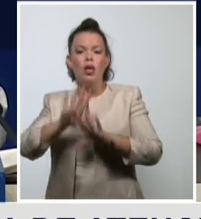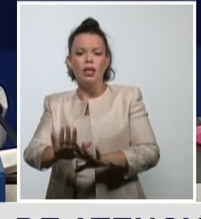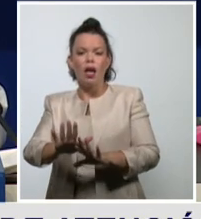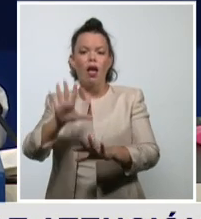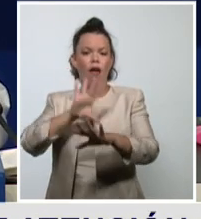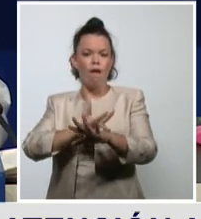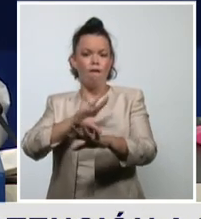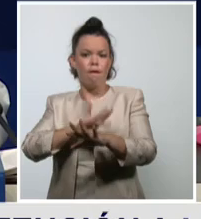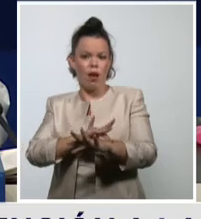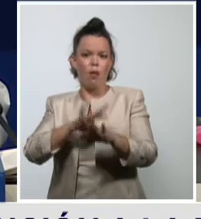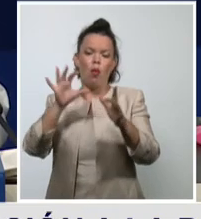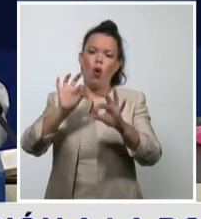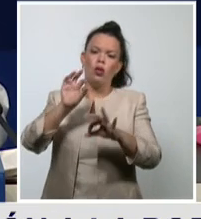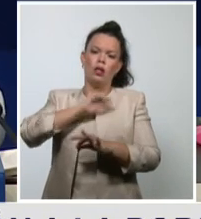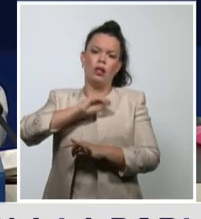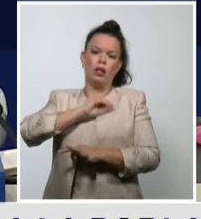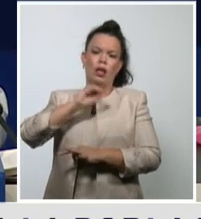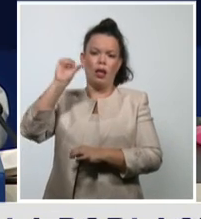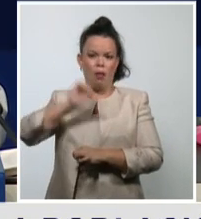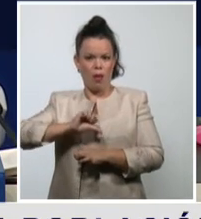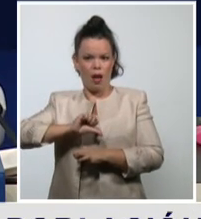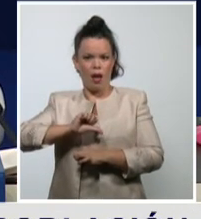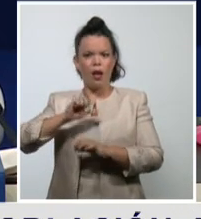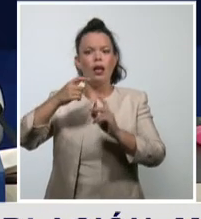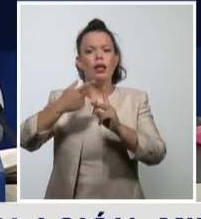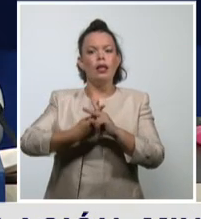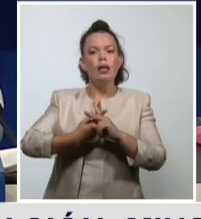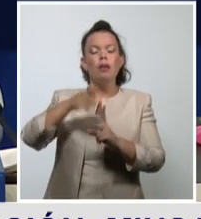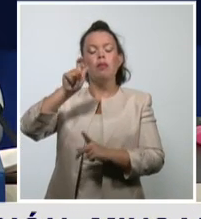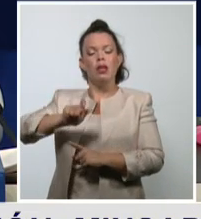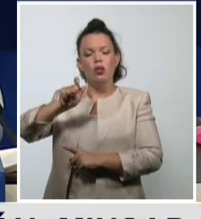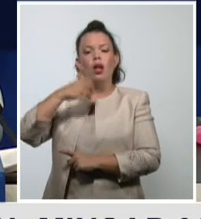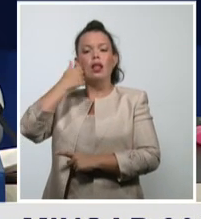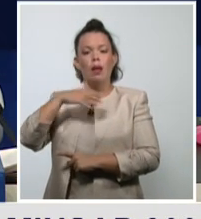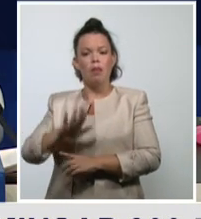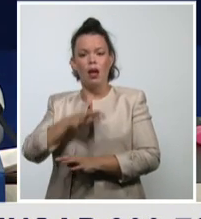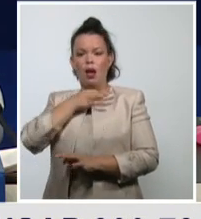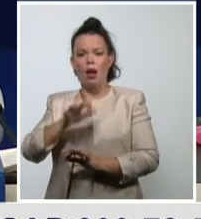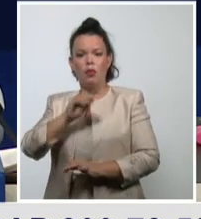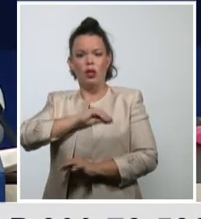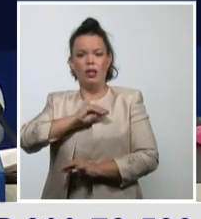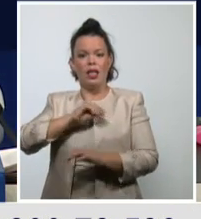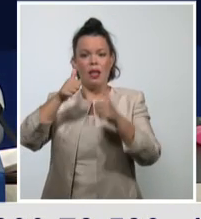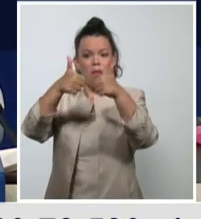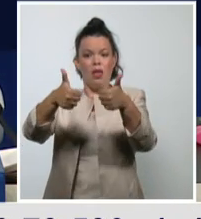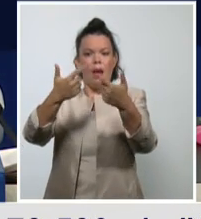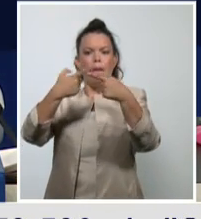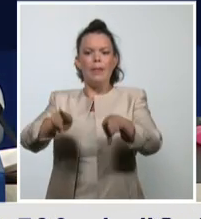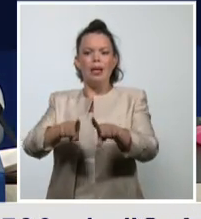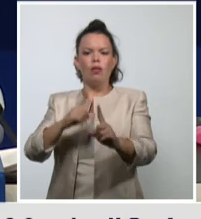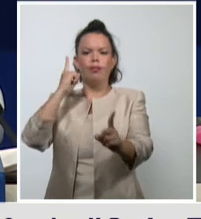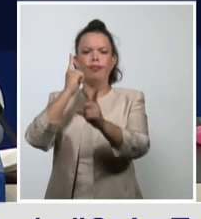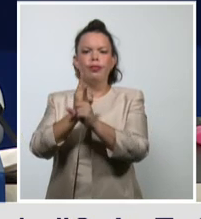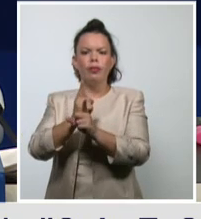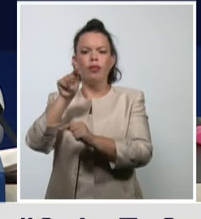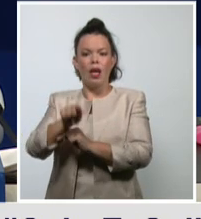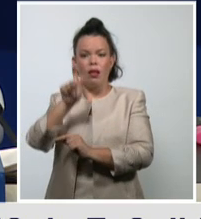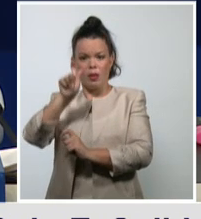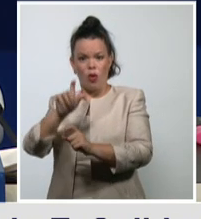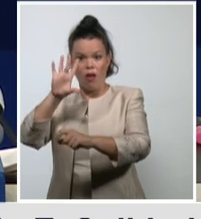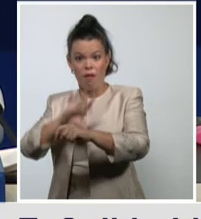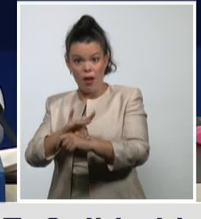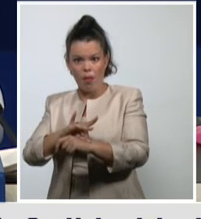síntomas, y otras personas que no tienen síntomas, pero que son contactos de estas personas confirmadas, las